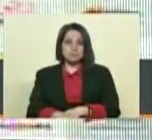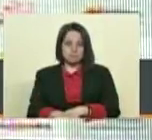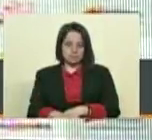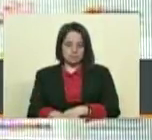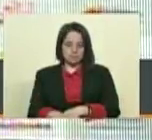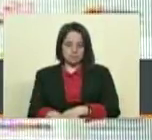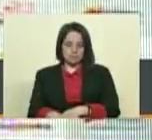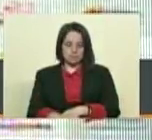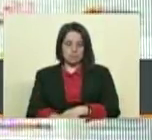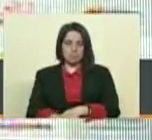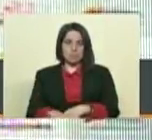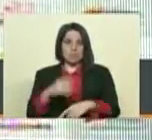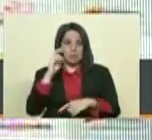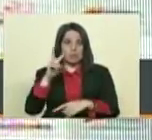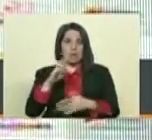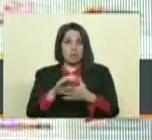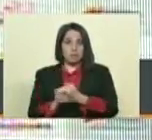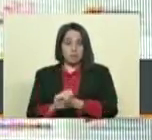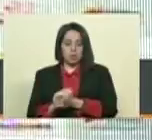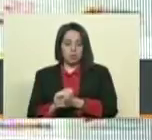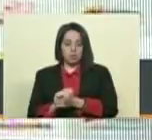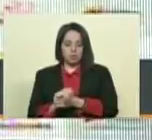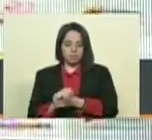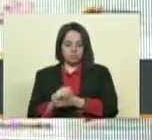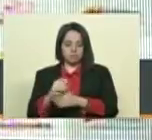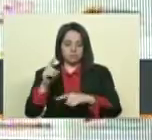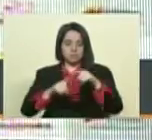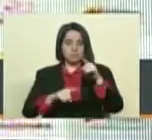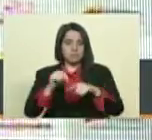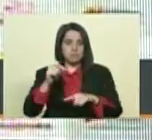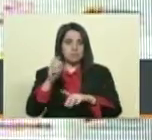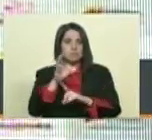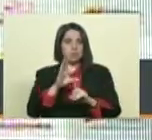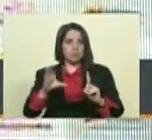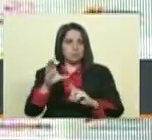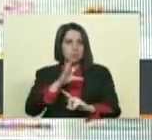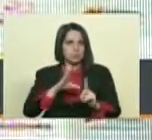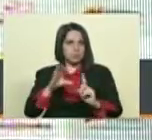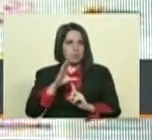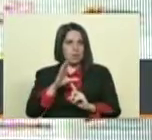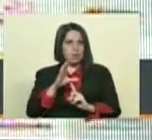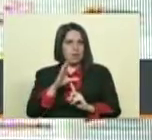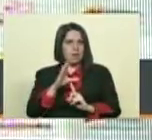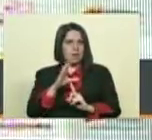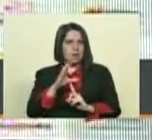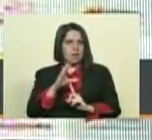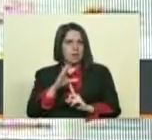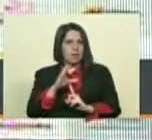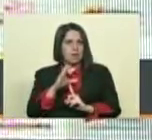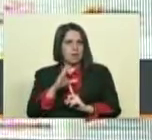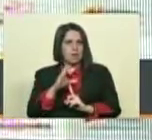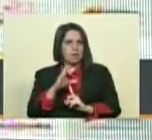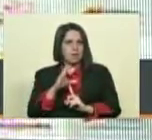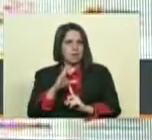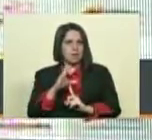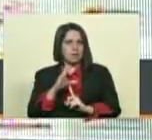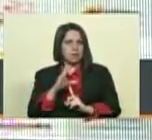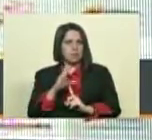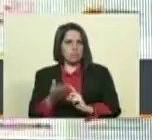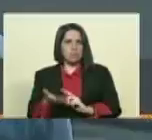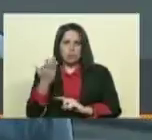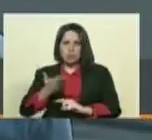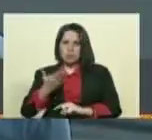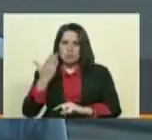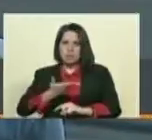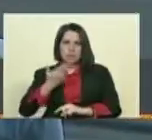hay que, compañero vicepresidente de comunicación y cultura, es un tema que tiene que ver con la comunicación, con la cultura, con los valores.